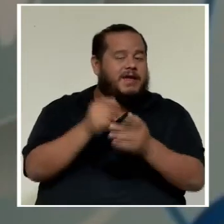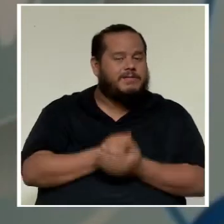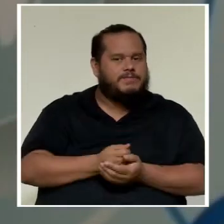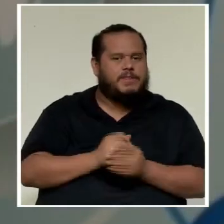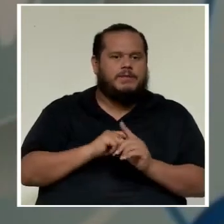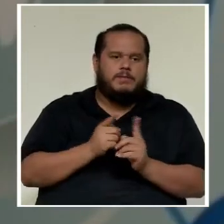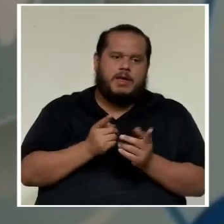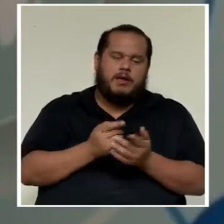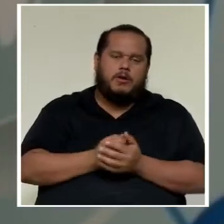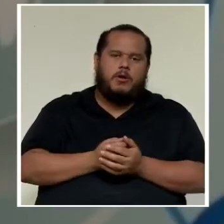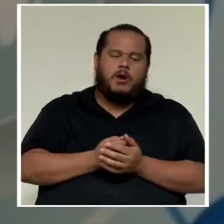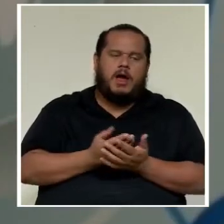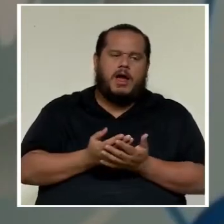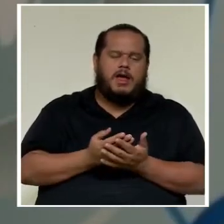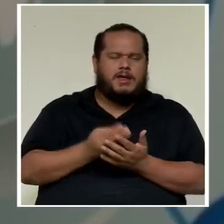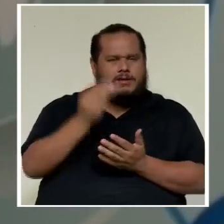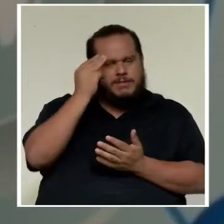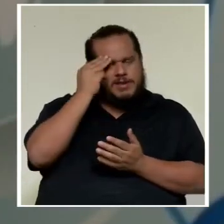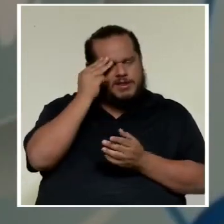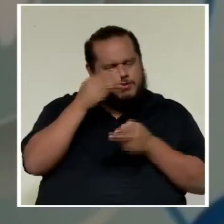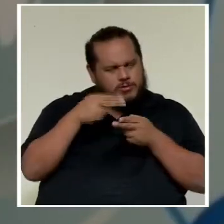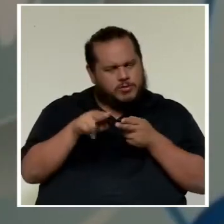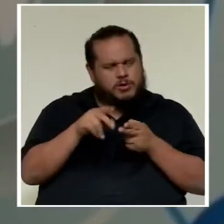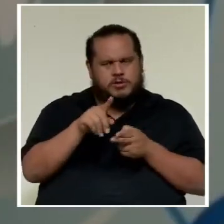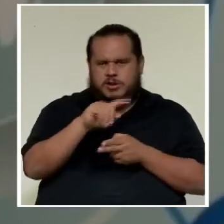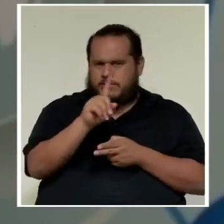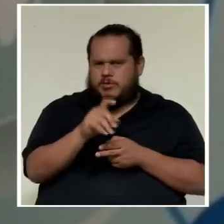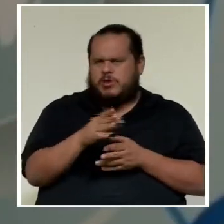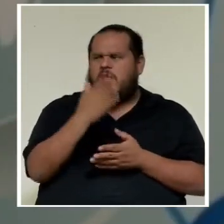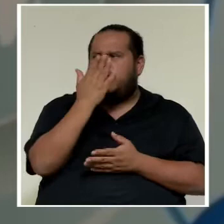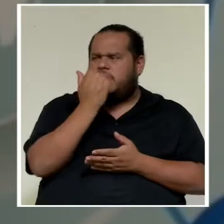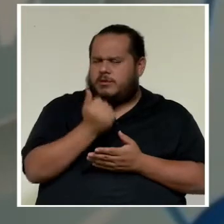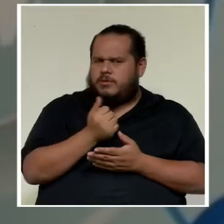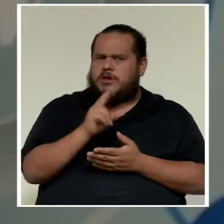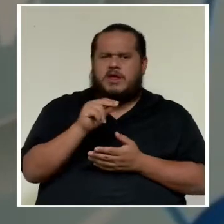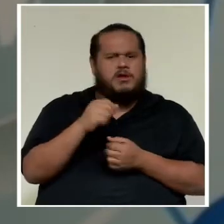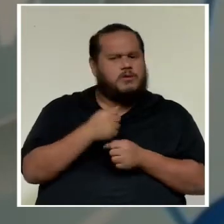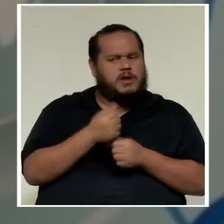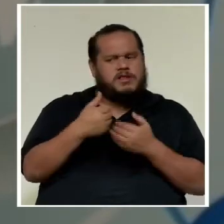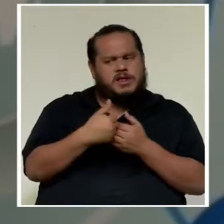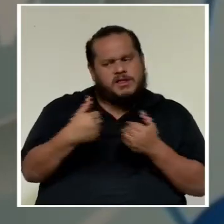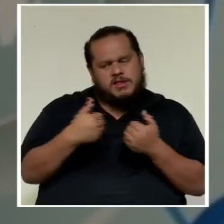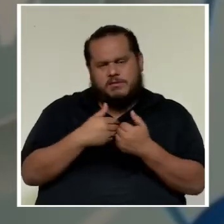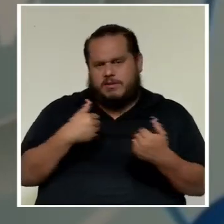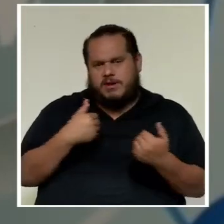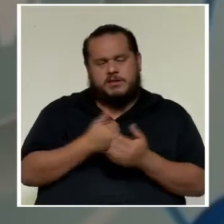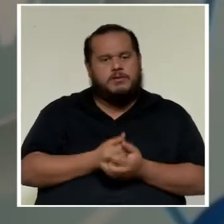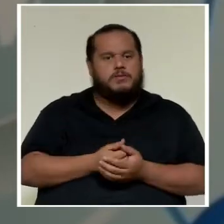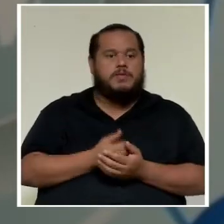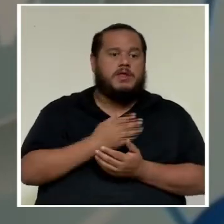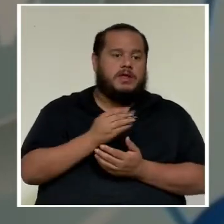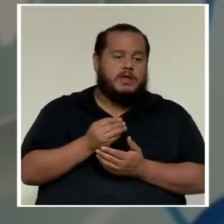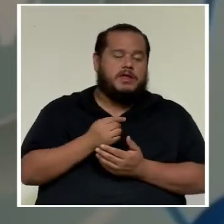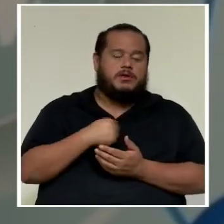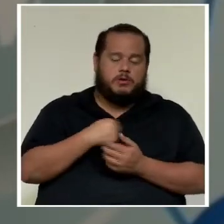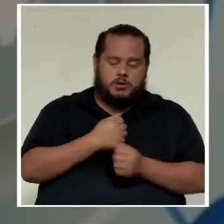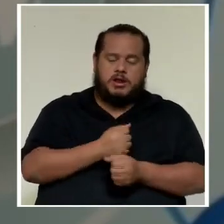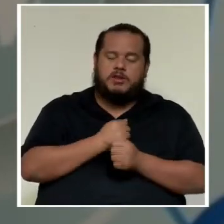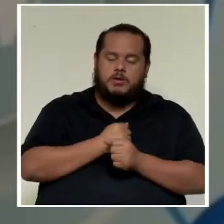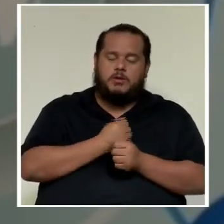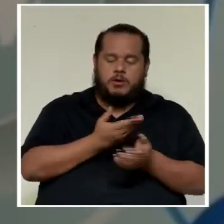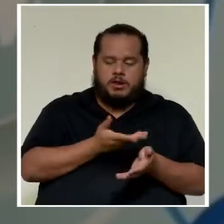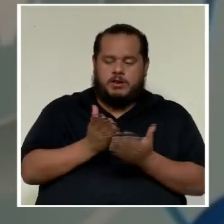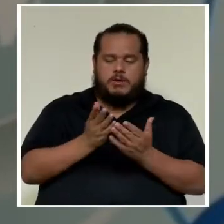Pero hay mentes muy cortas, porque uno pregunta, mire, ¿y por qué no hacen separación? Y le aseguro que llevará